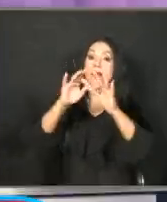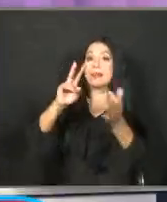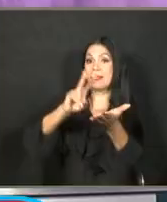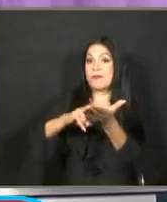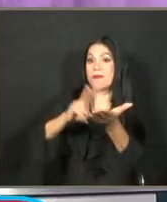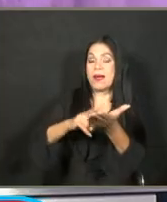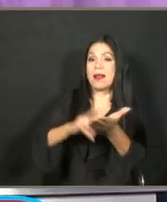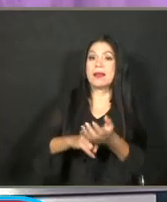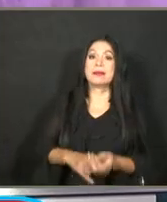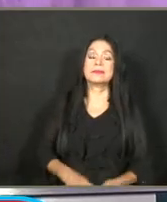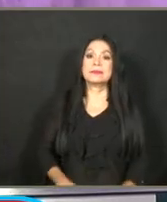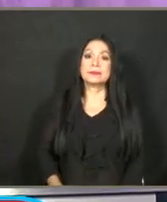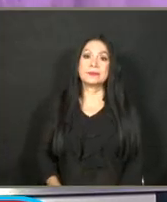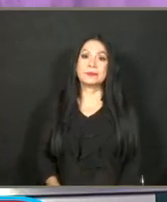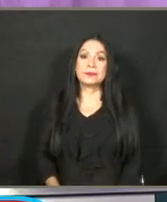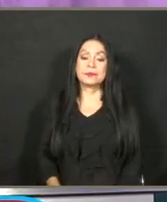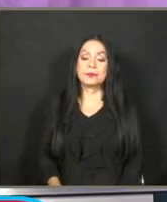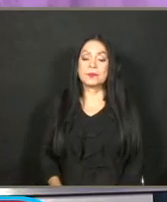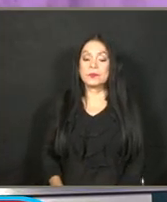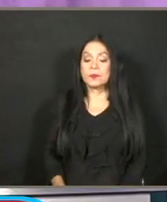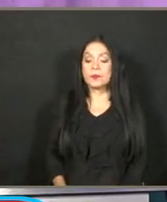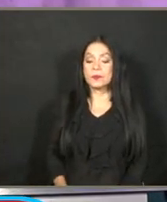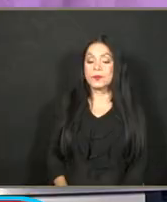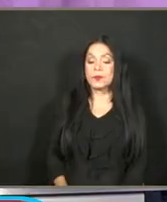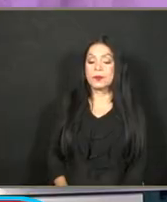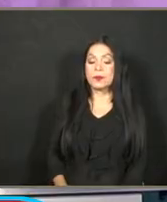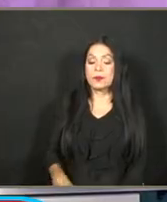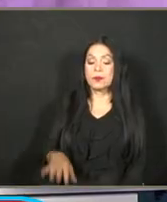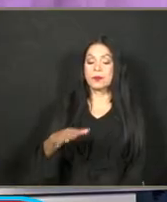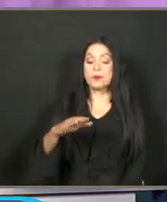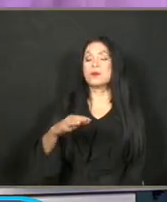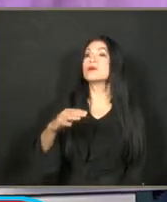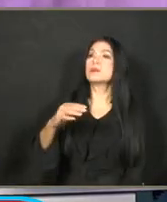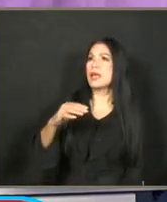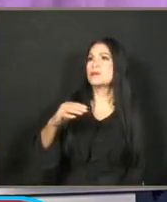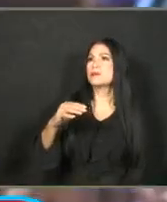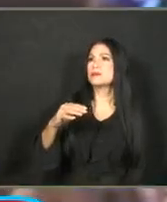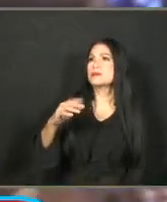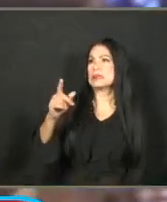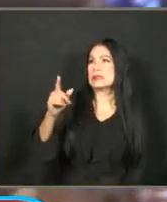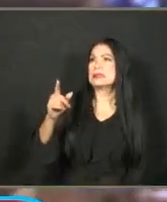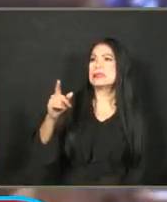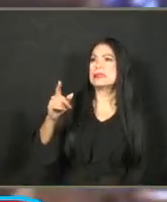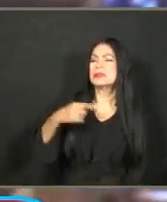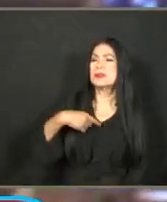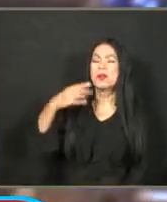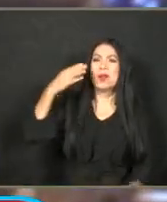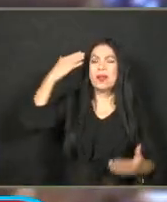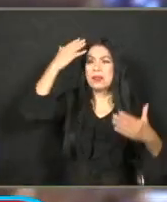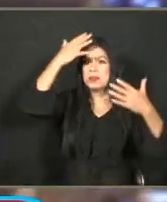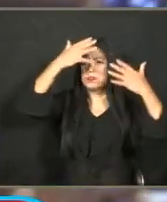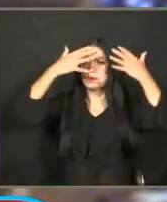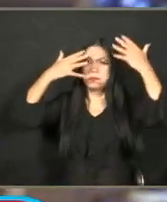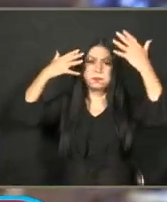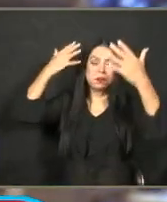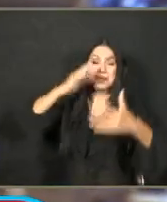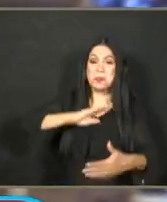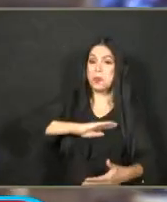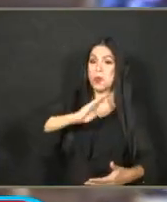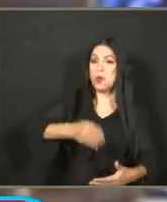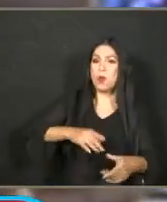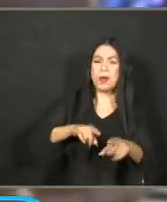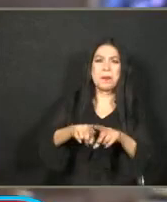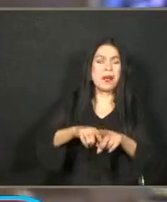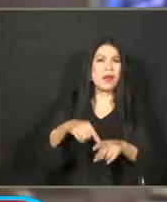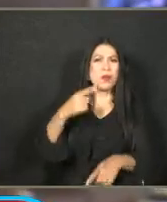digas tú revuelven que dices ya pasas a la como a la siguiente etapa de la realidad cuando caes primero yo primero no